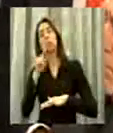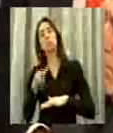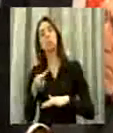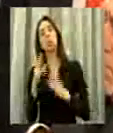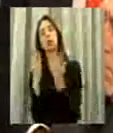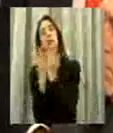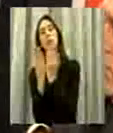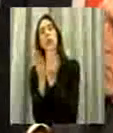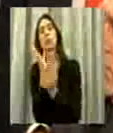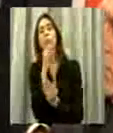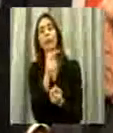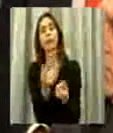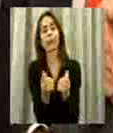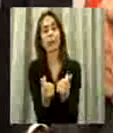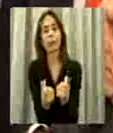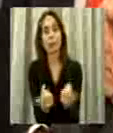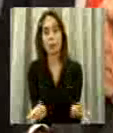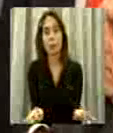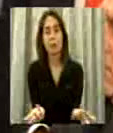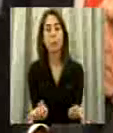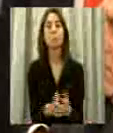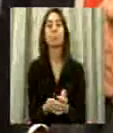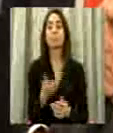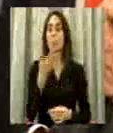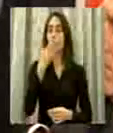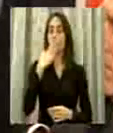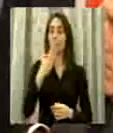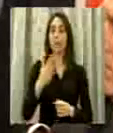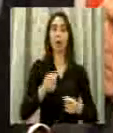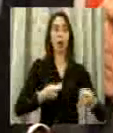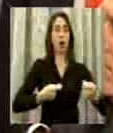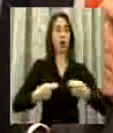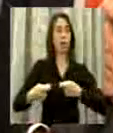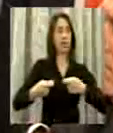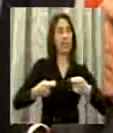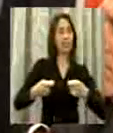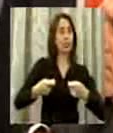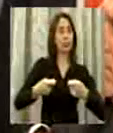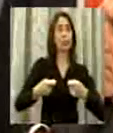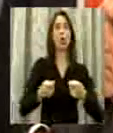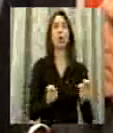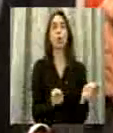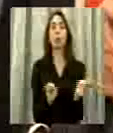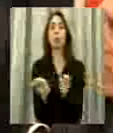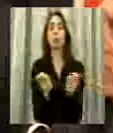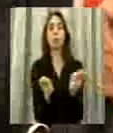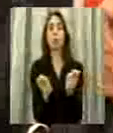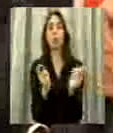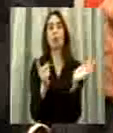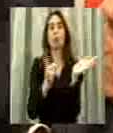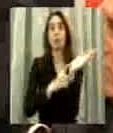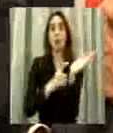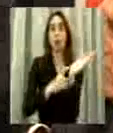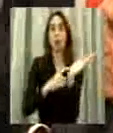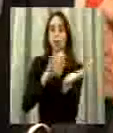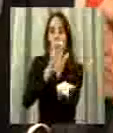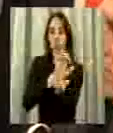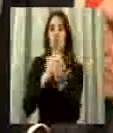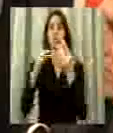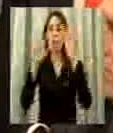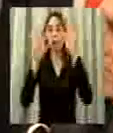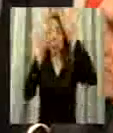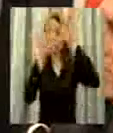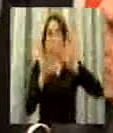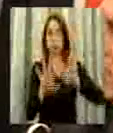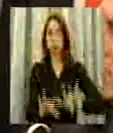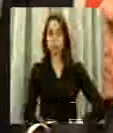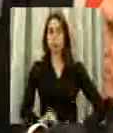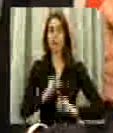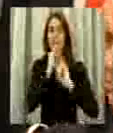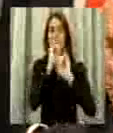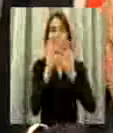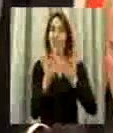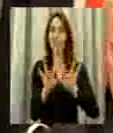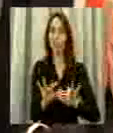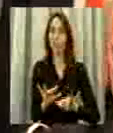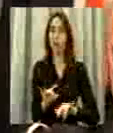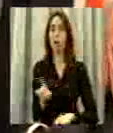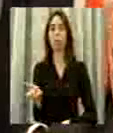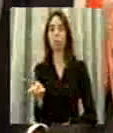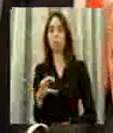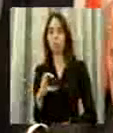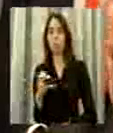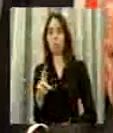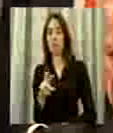recursos. Estamos mejorando también la gestión y productividad del Estado. Hay un informe que se elaboró, lo elaboró la